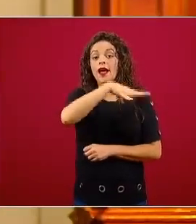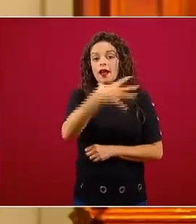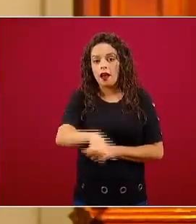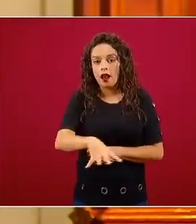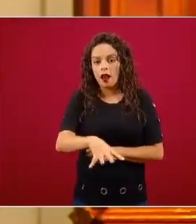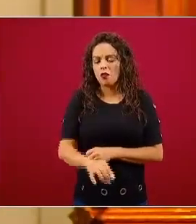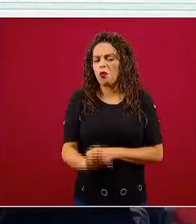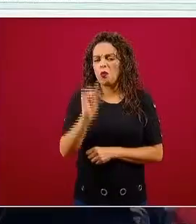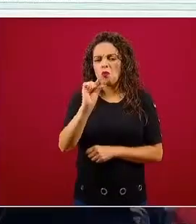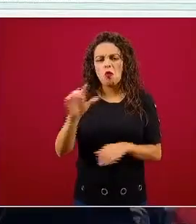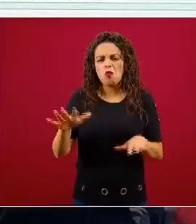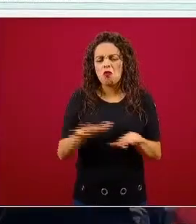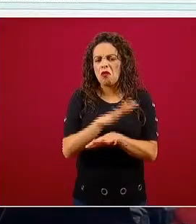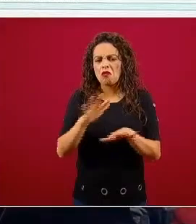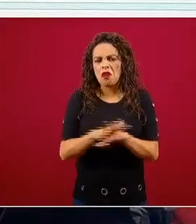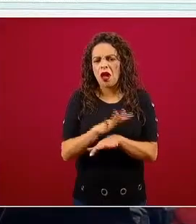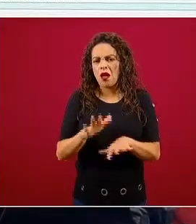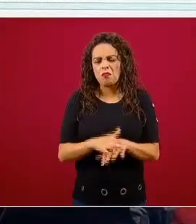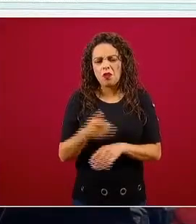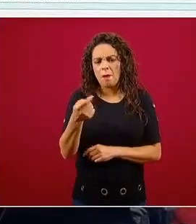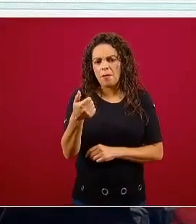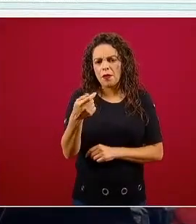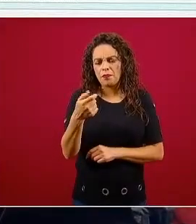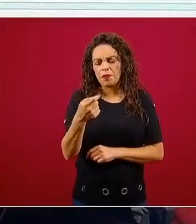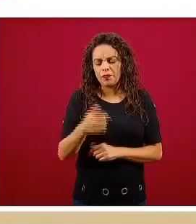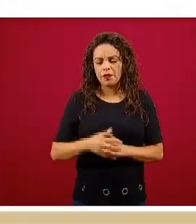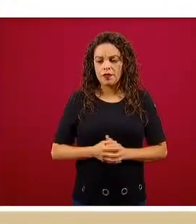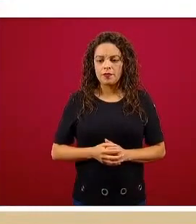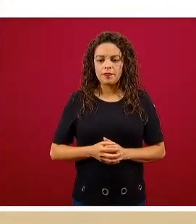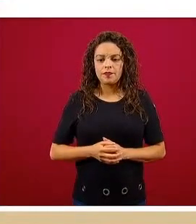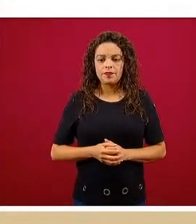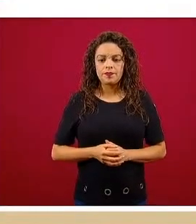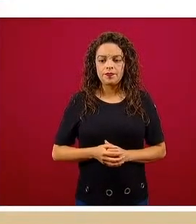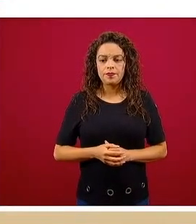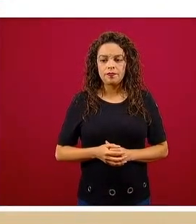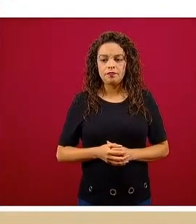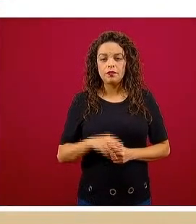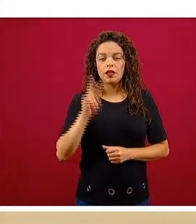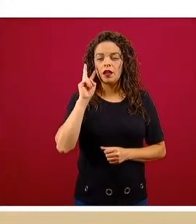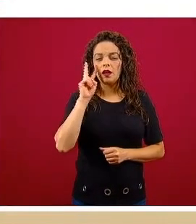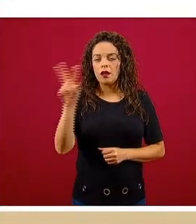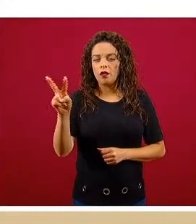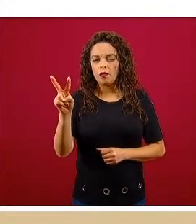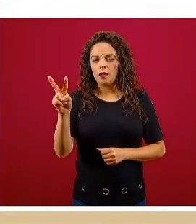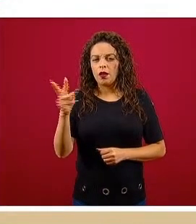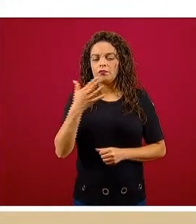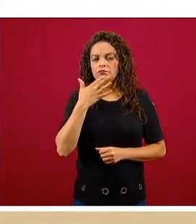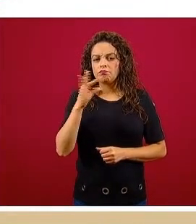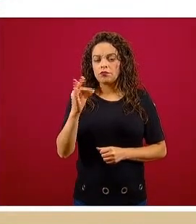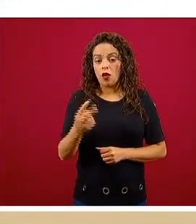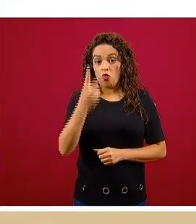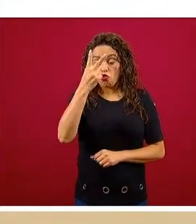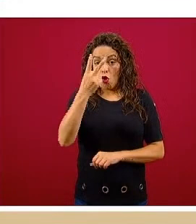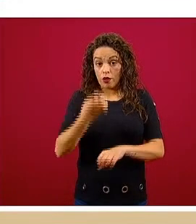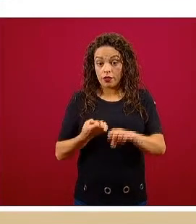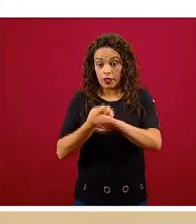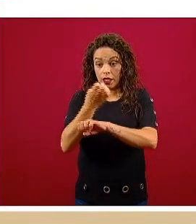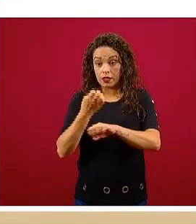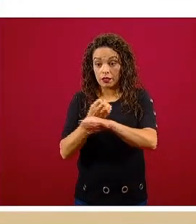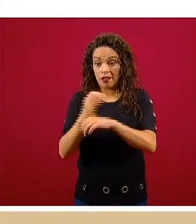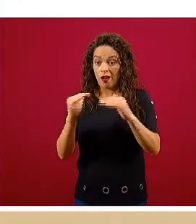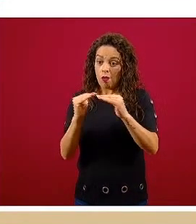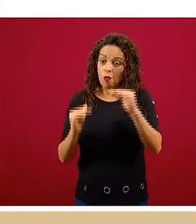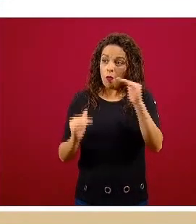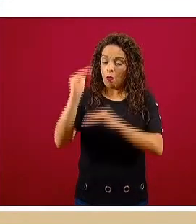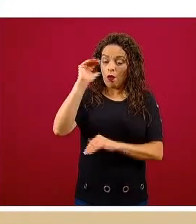últimos días. Vemos que son ahora solamente 2 los estados que superan ese